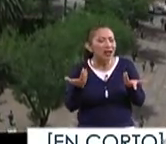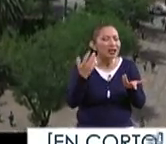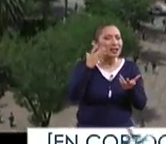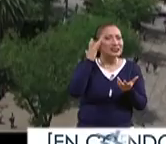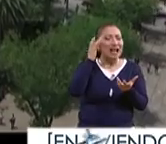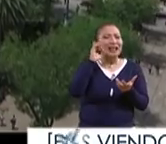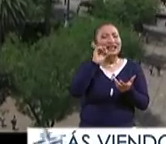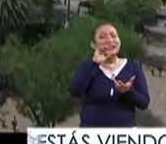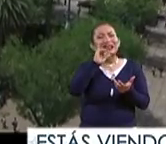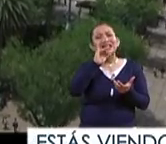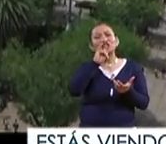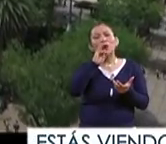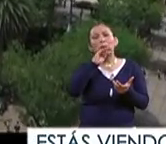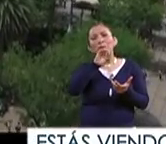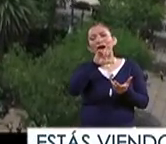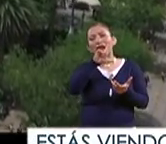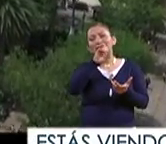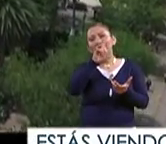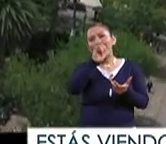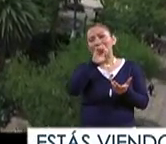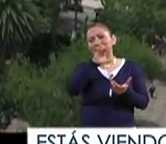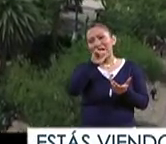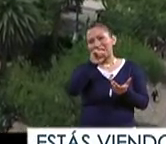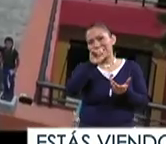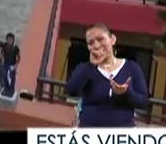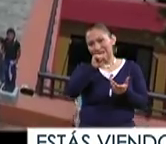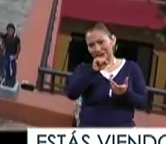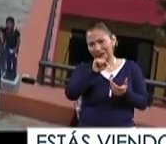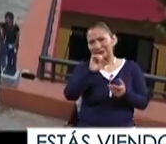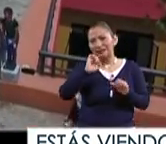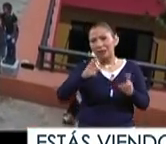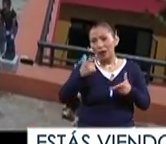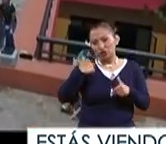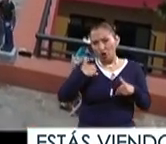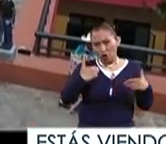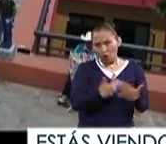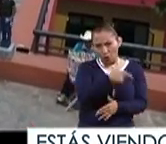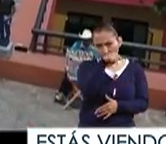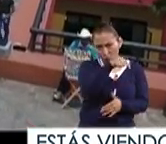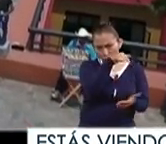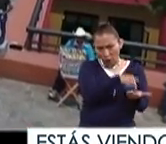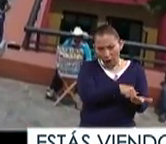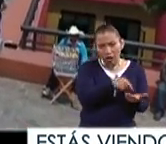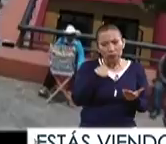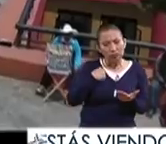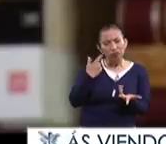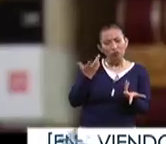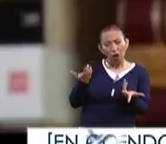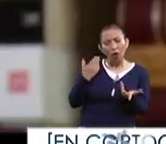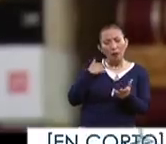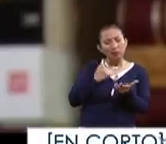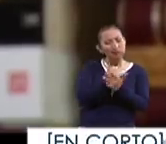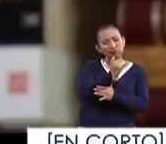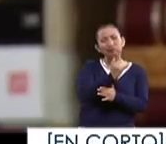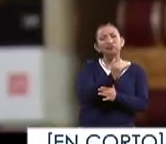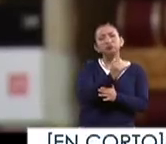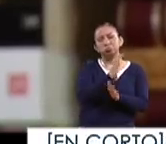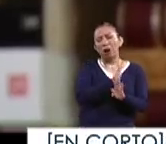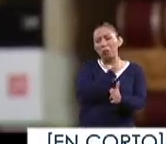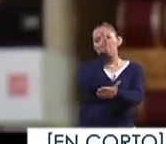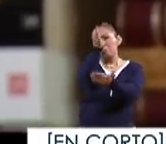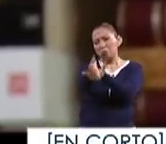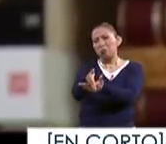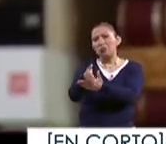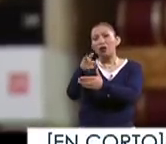San Cristóbal Las Casas, Chiapas. Por ser originario de allá, pude tomar la decisión y